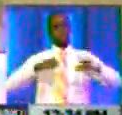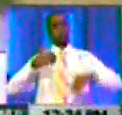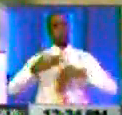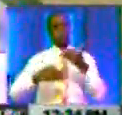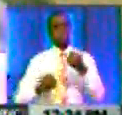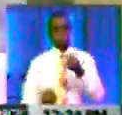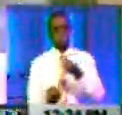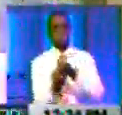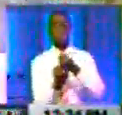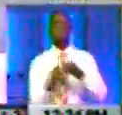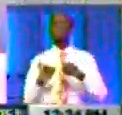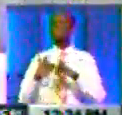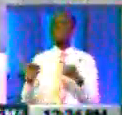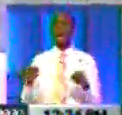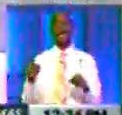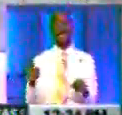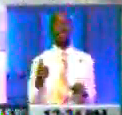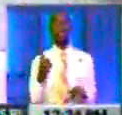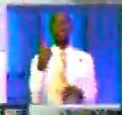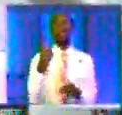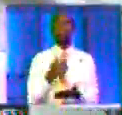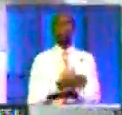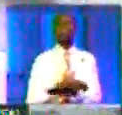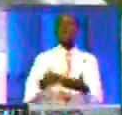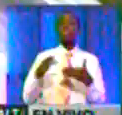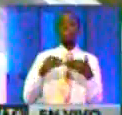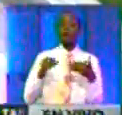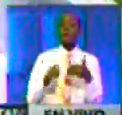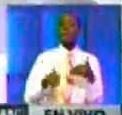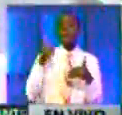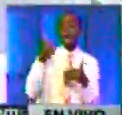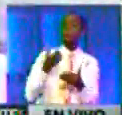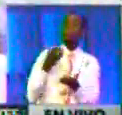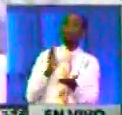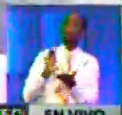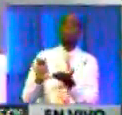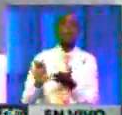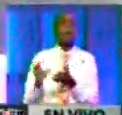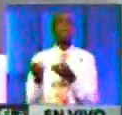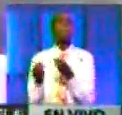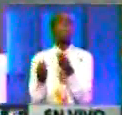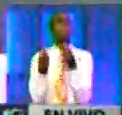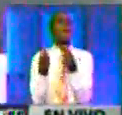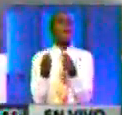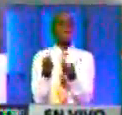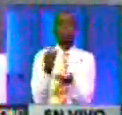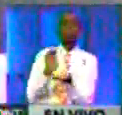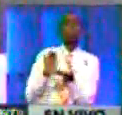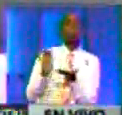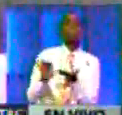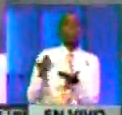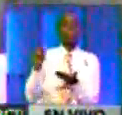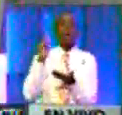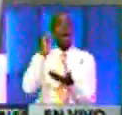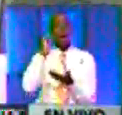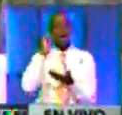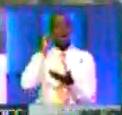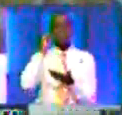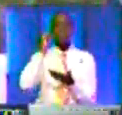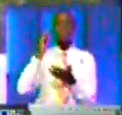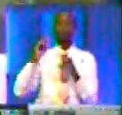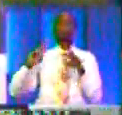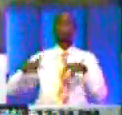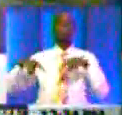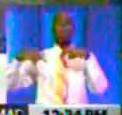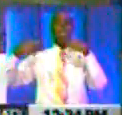de $1.000.000 más. ¿Para qué? Para ampliar esta nueva fase que estamos inaugurando en el día de hoy y